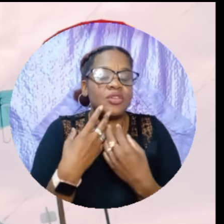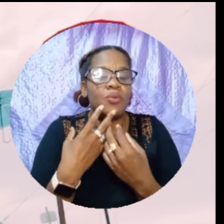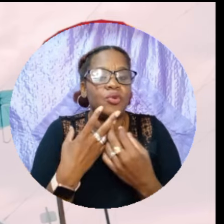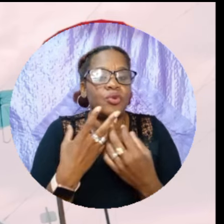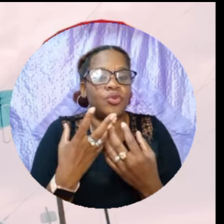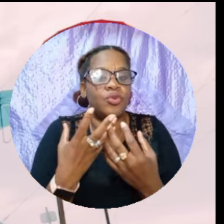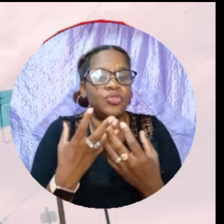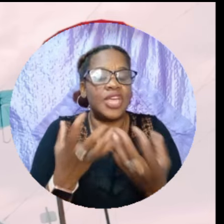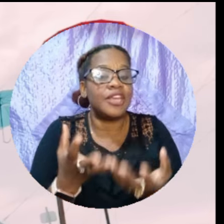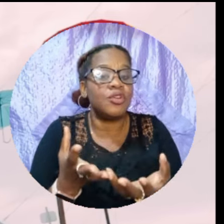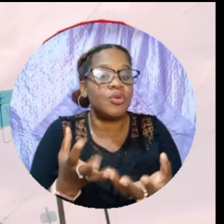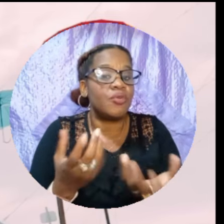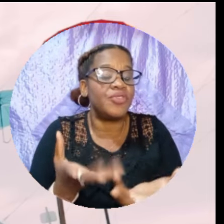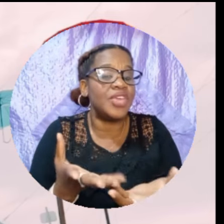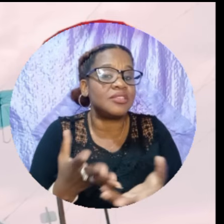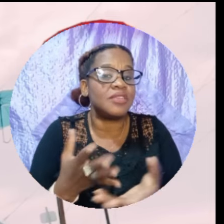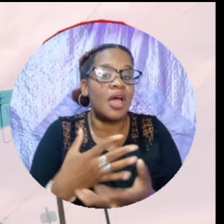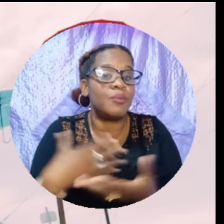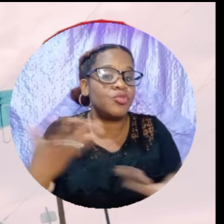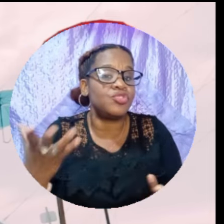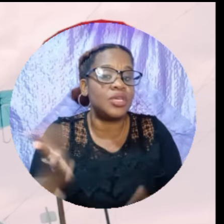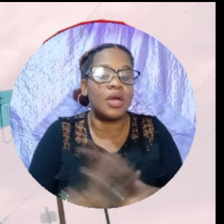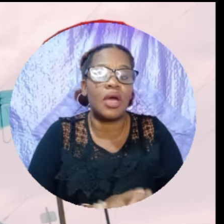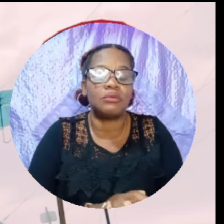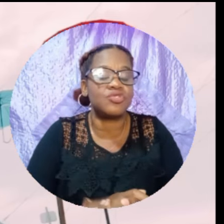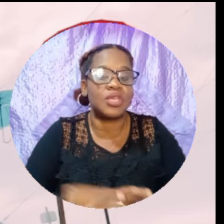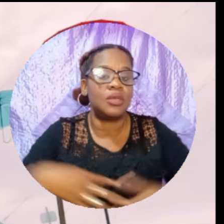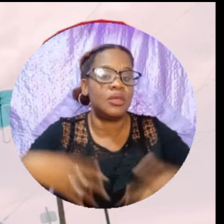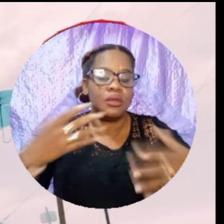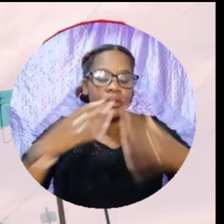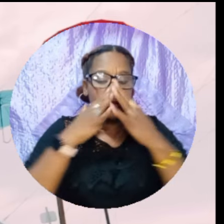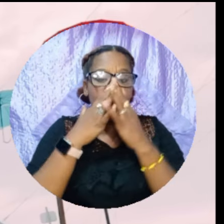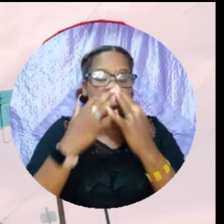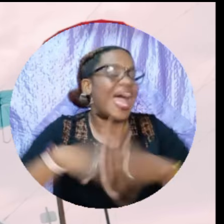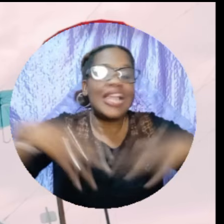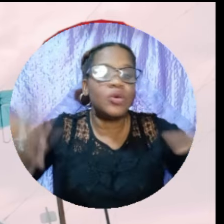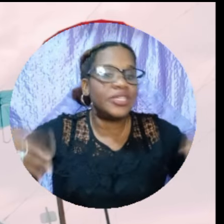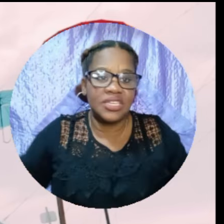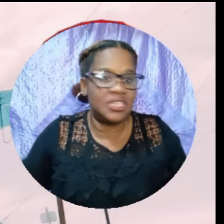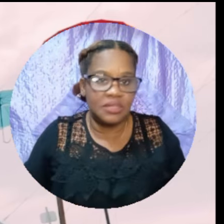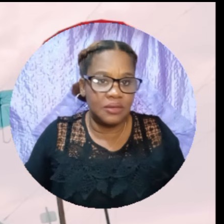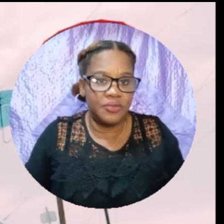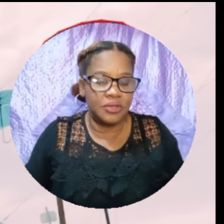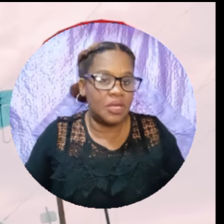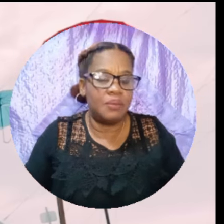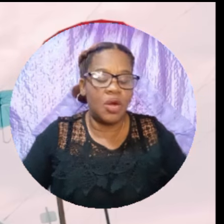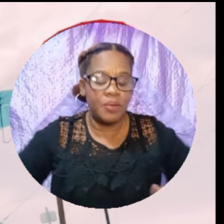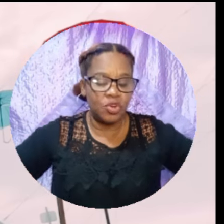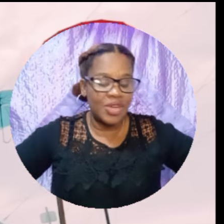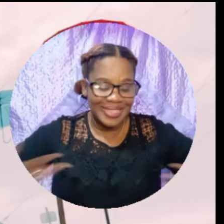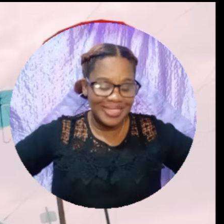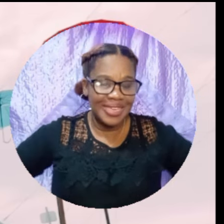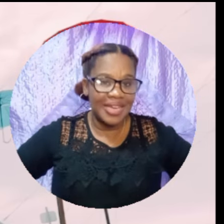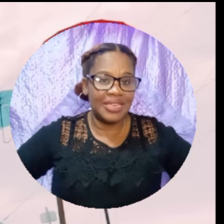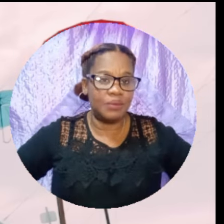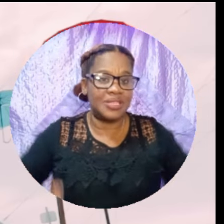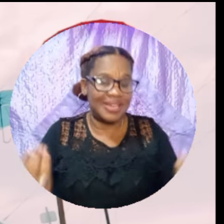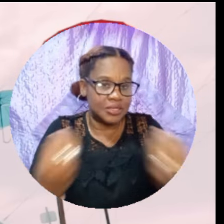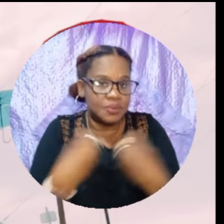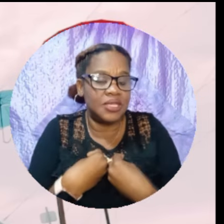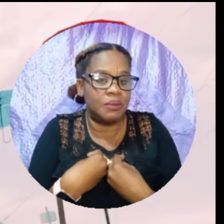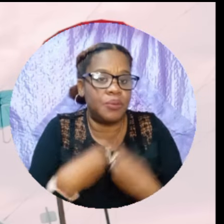así como tierno, con fiesta, música, no sé. Algo atrayente, en fin. Es más o menos la idea que